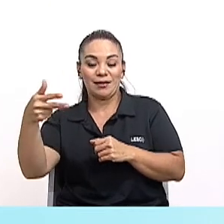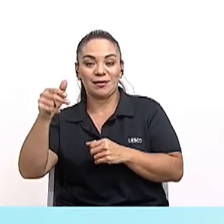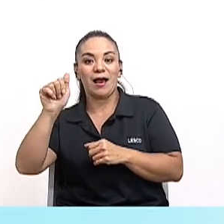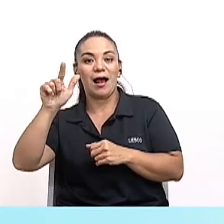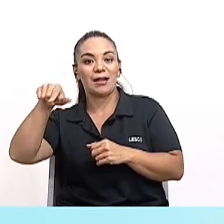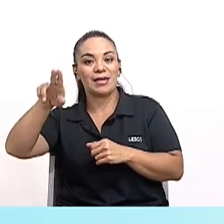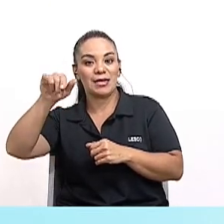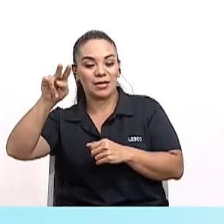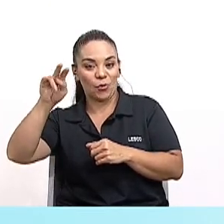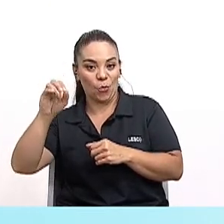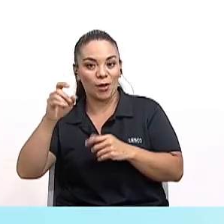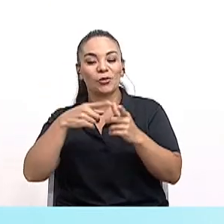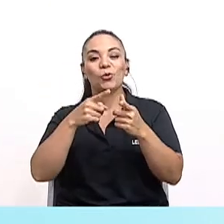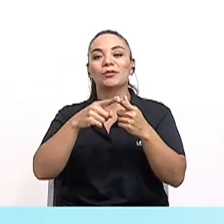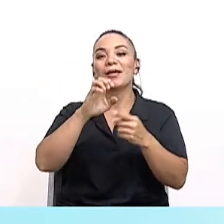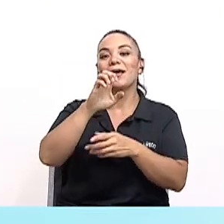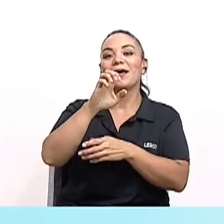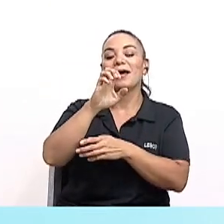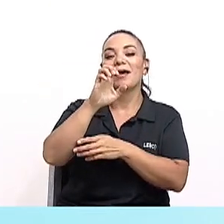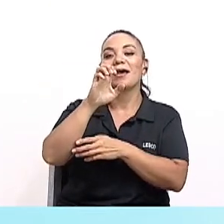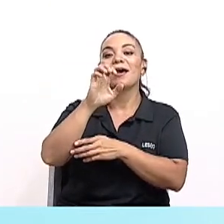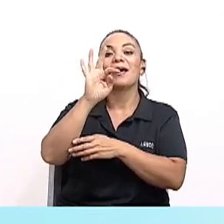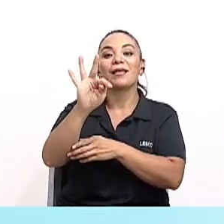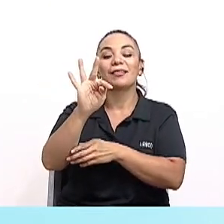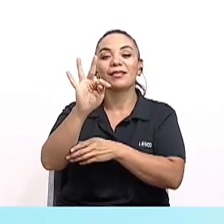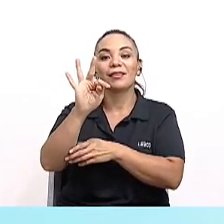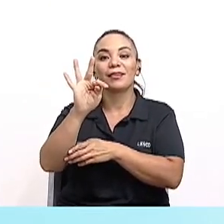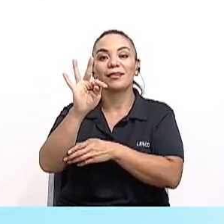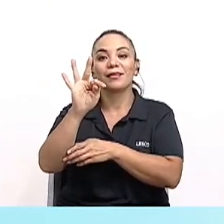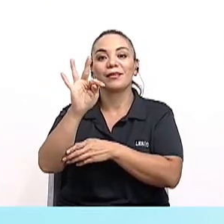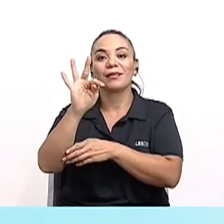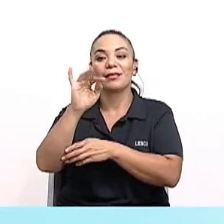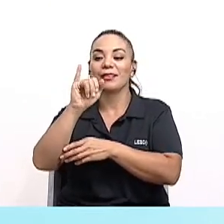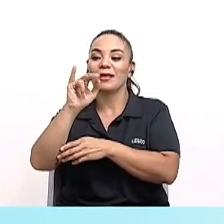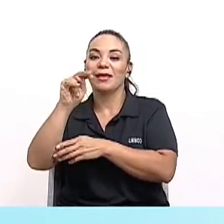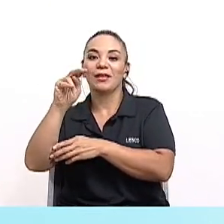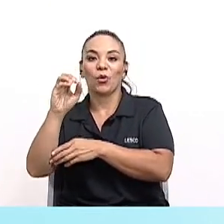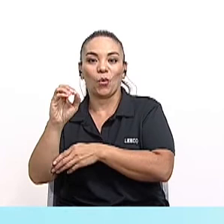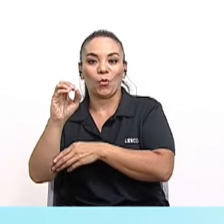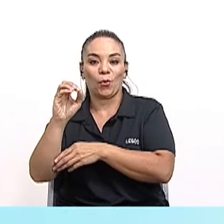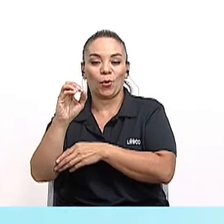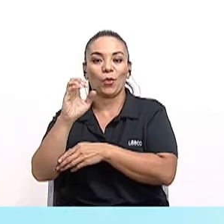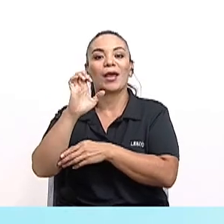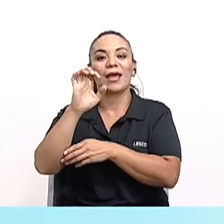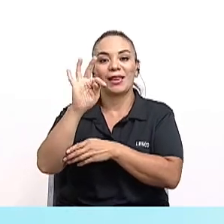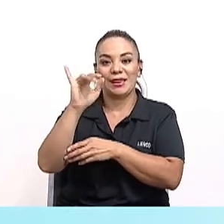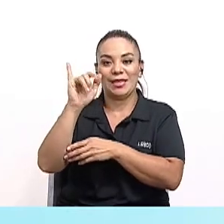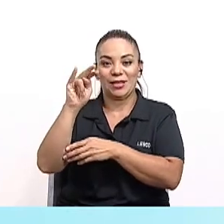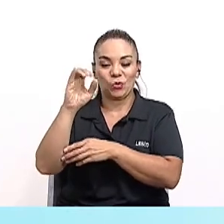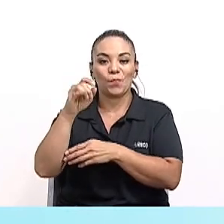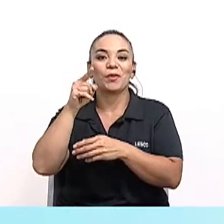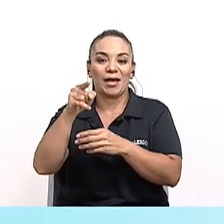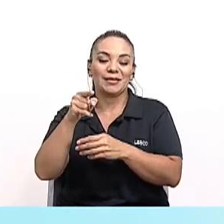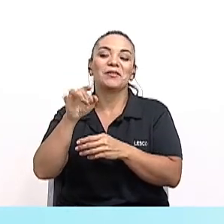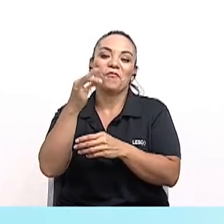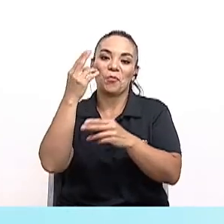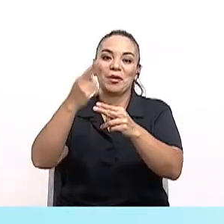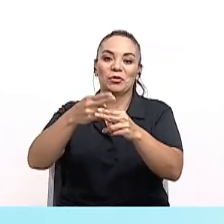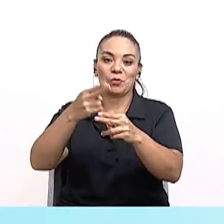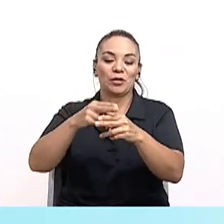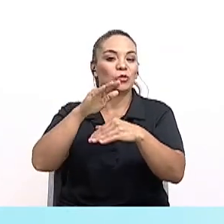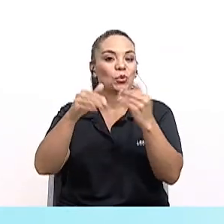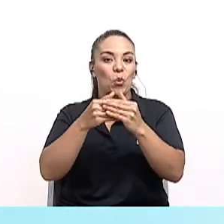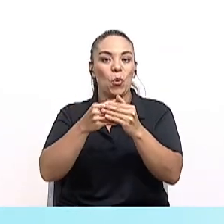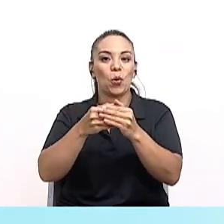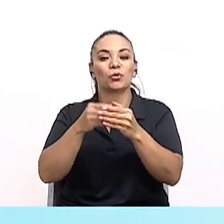entonces raíz et con la terminación ino. Esto se llama un etino, ¿sí? Eso es la forma en la que yo nombro casi que todas las